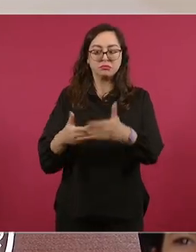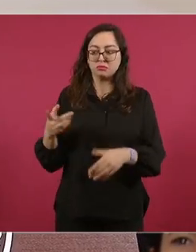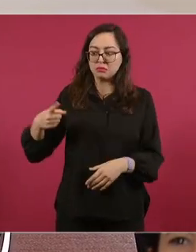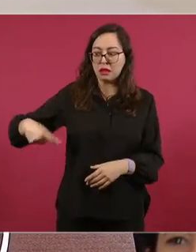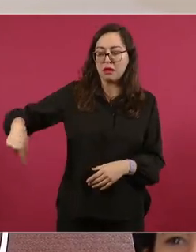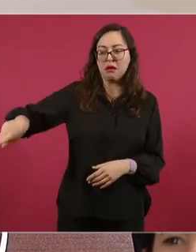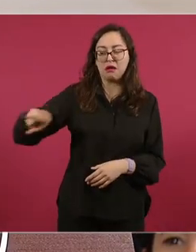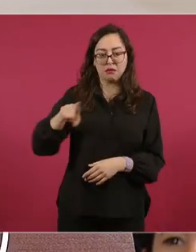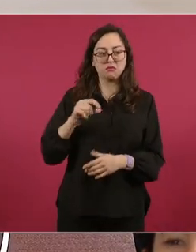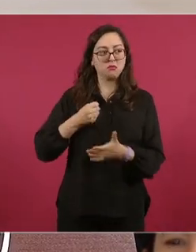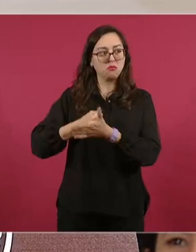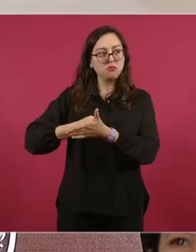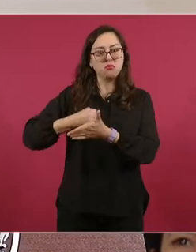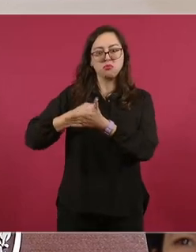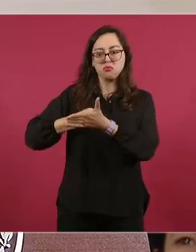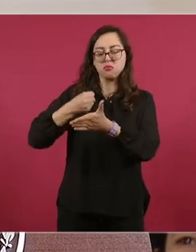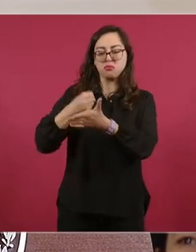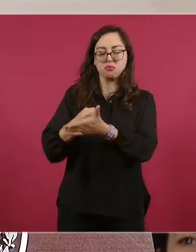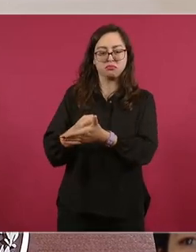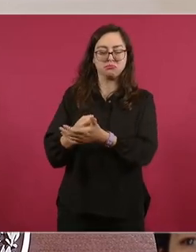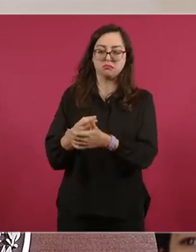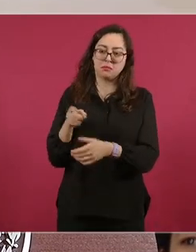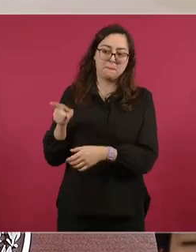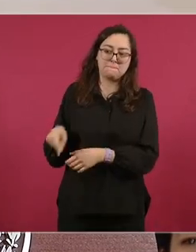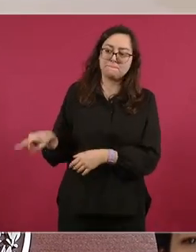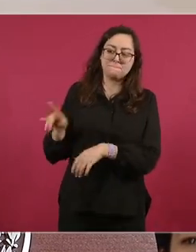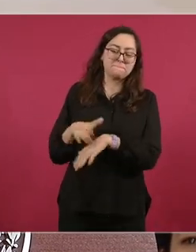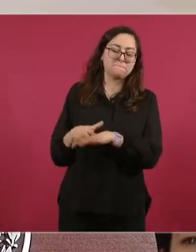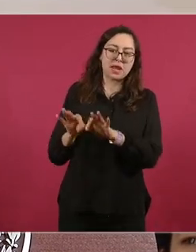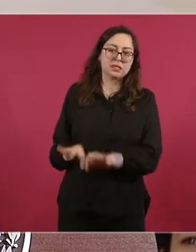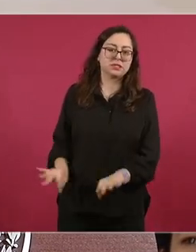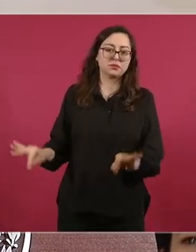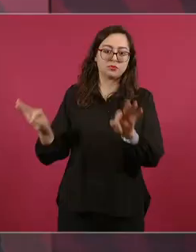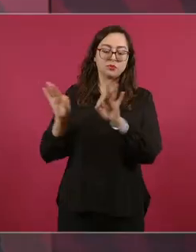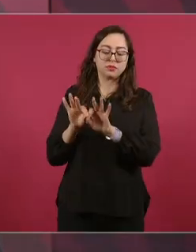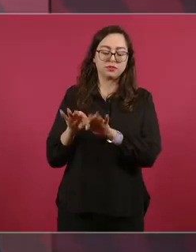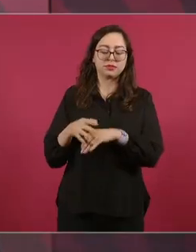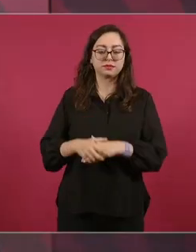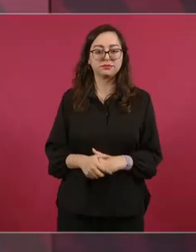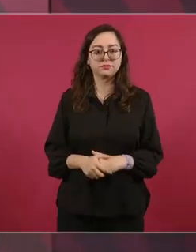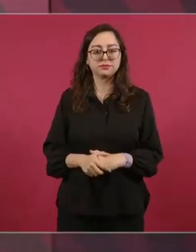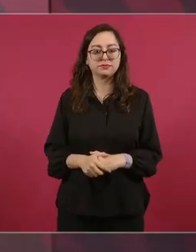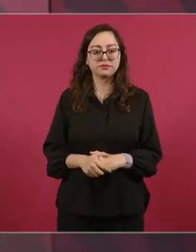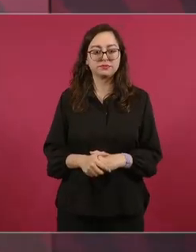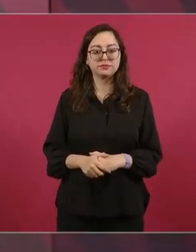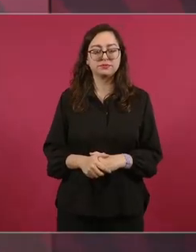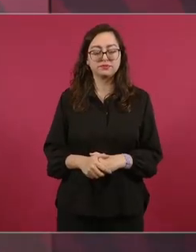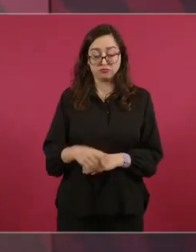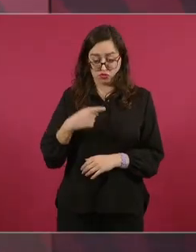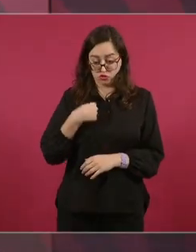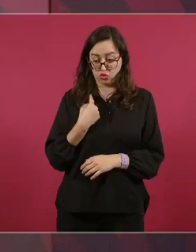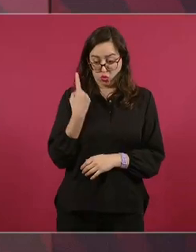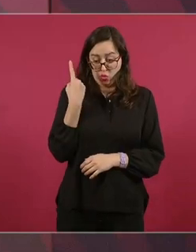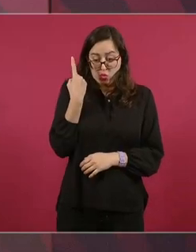protagonistas principales de esta histórica transformación. Yo soy uno de